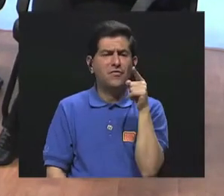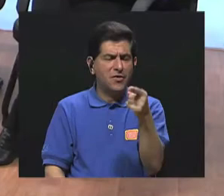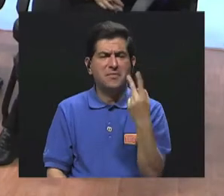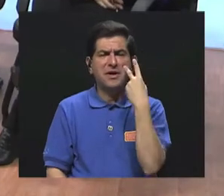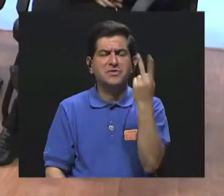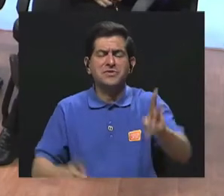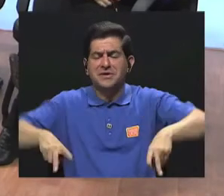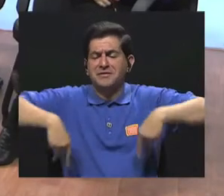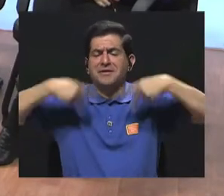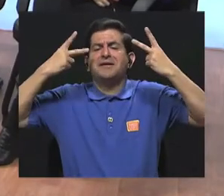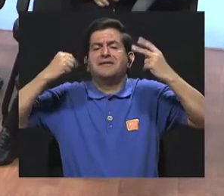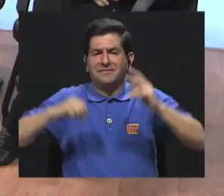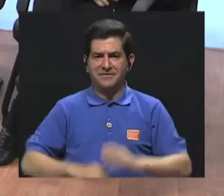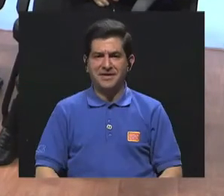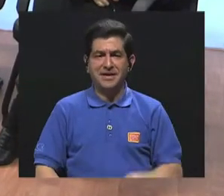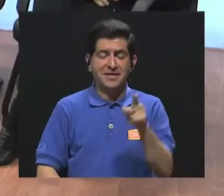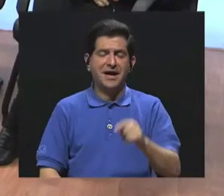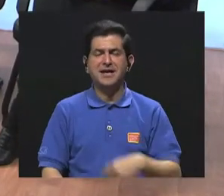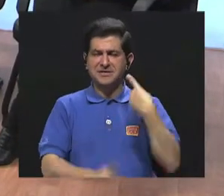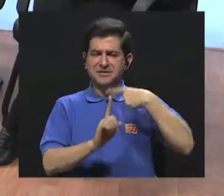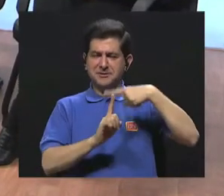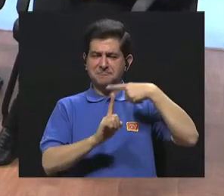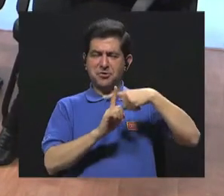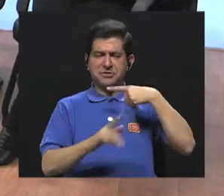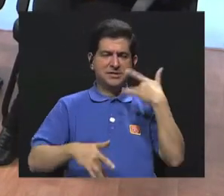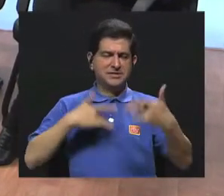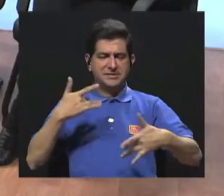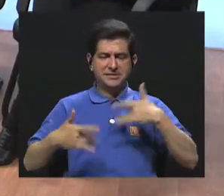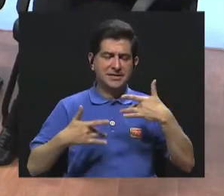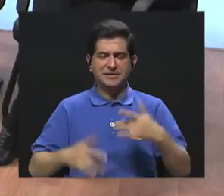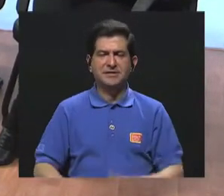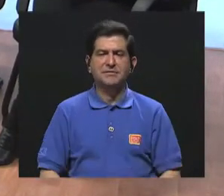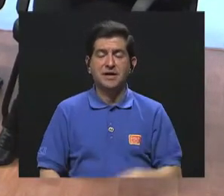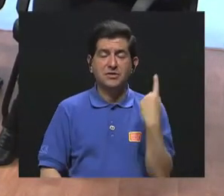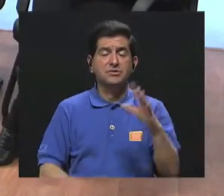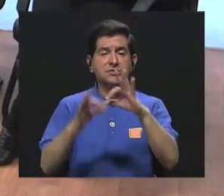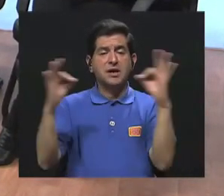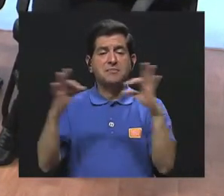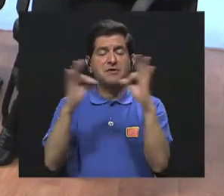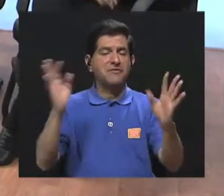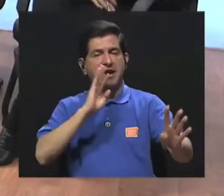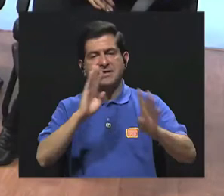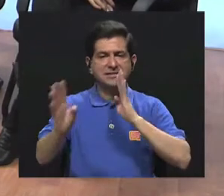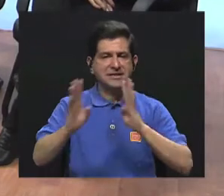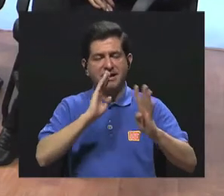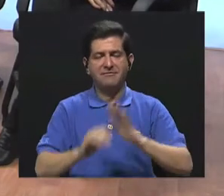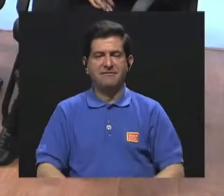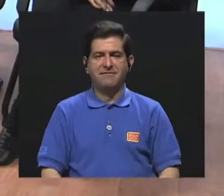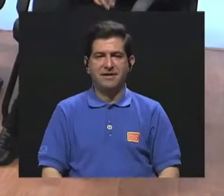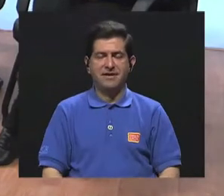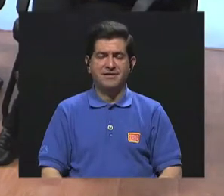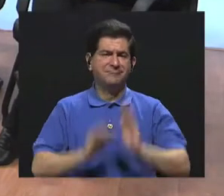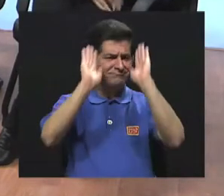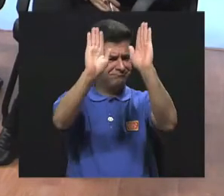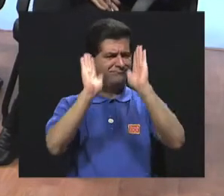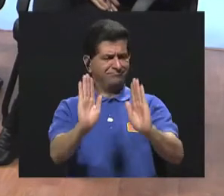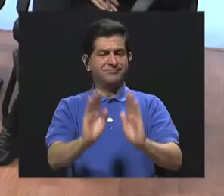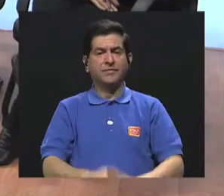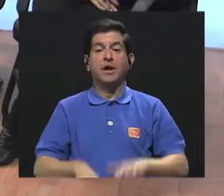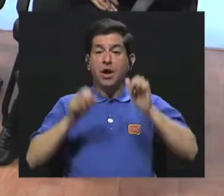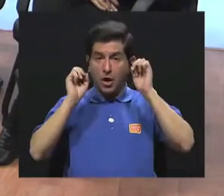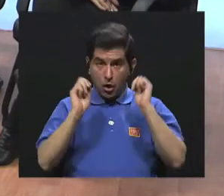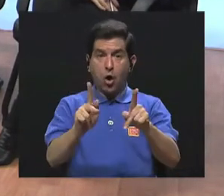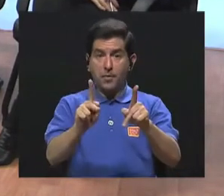ver la vida, ese positivismo, siempre utilizan una frase y hablan sobre la frase, bueno, son maravillosos, entonces no pierda la